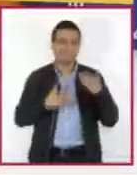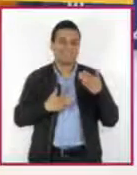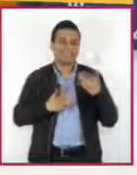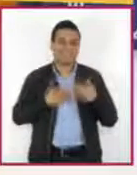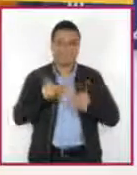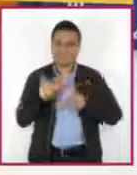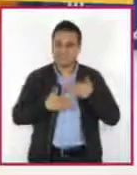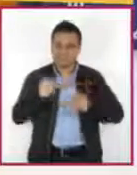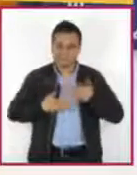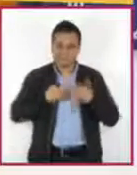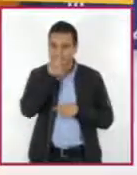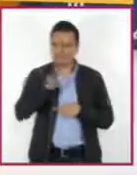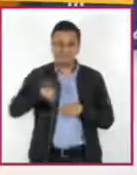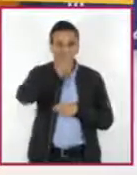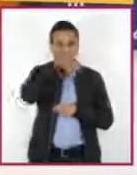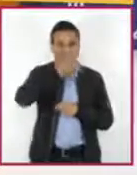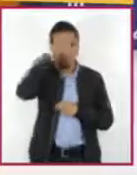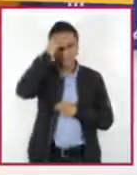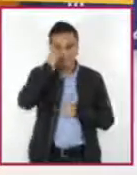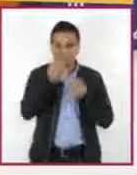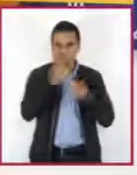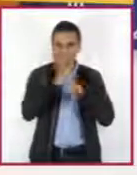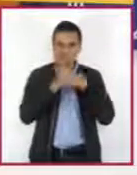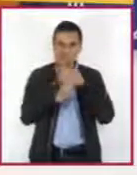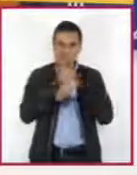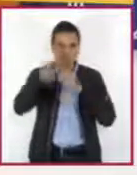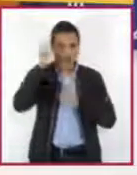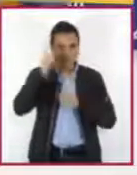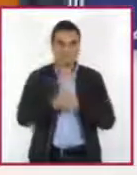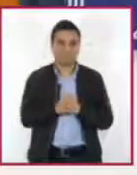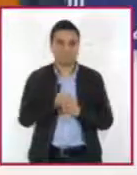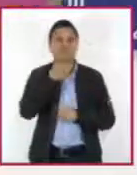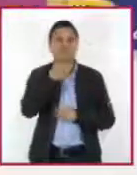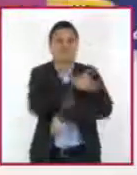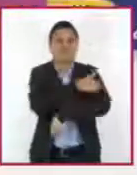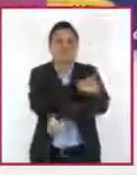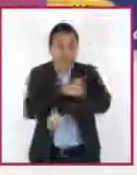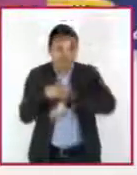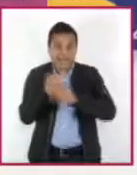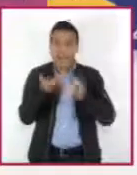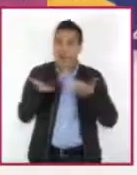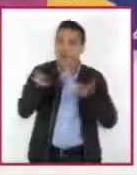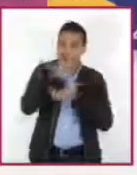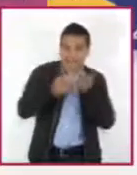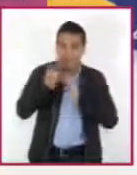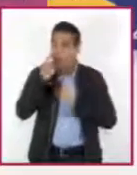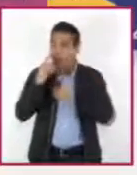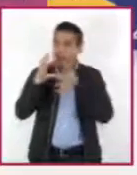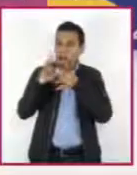que hayan aprendido mucho. No olviden compartir con su familia lo que hayan aprendido, porque al